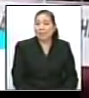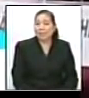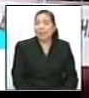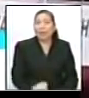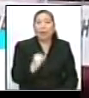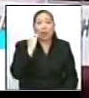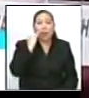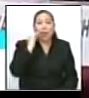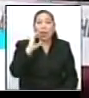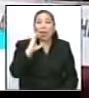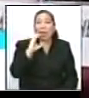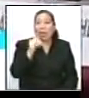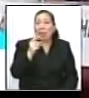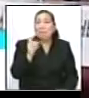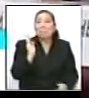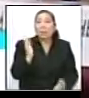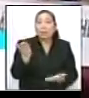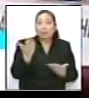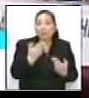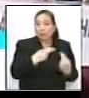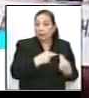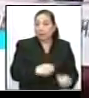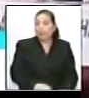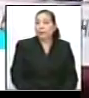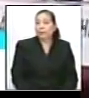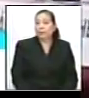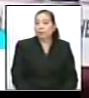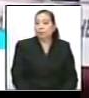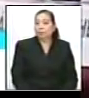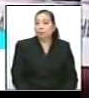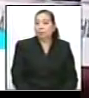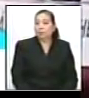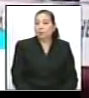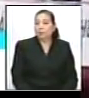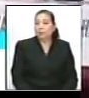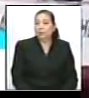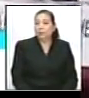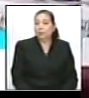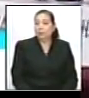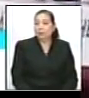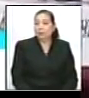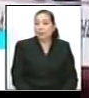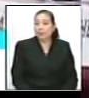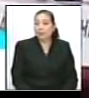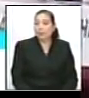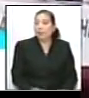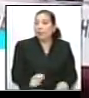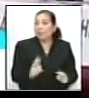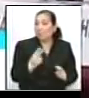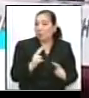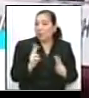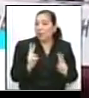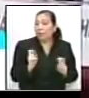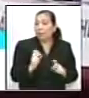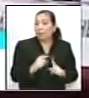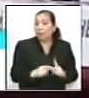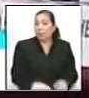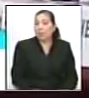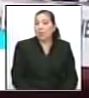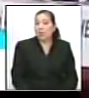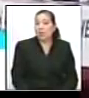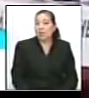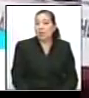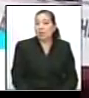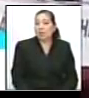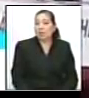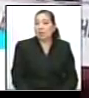ICA. Entonces ellos toman conocimiento, al hacerse público, toman conocimiento del tema, lo hacen suyo, y ellos